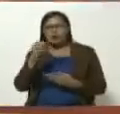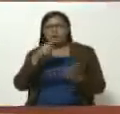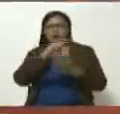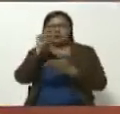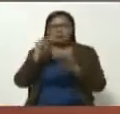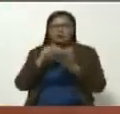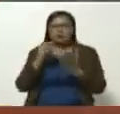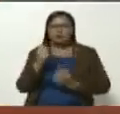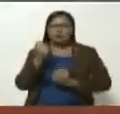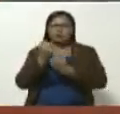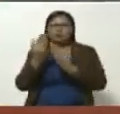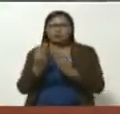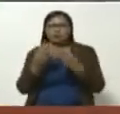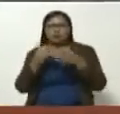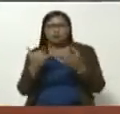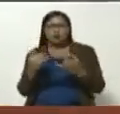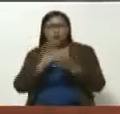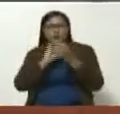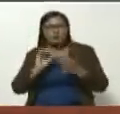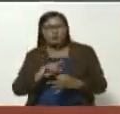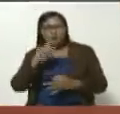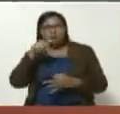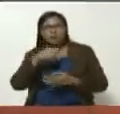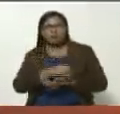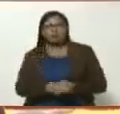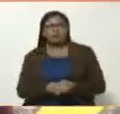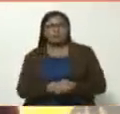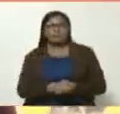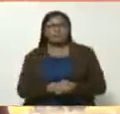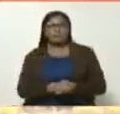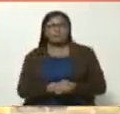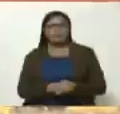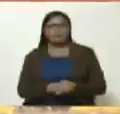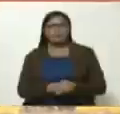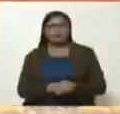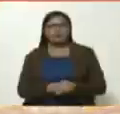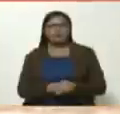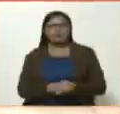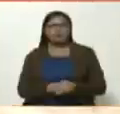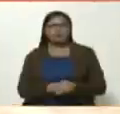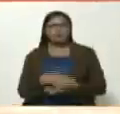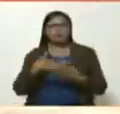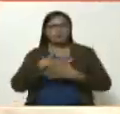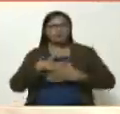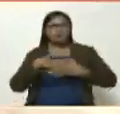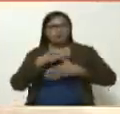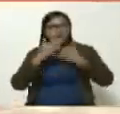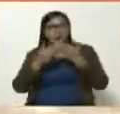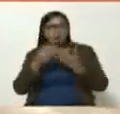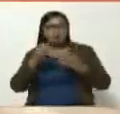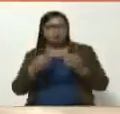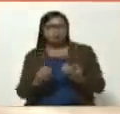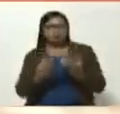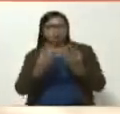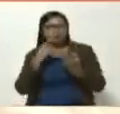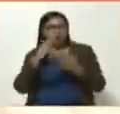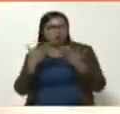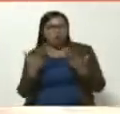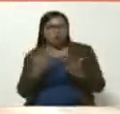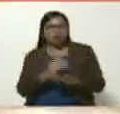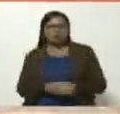y contribuir con el agro, que es lo que necesita Colombia en estos momentos. Para quienes no conocen del área de fertilizante, ¿qué se